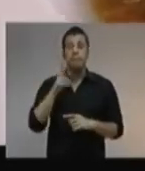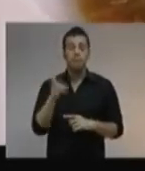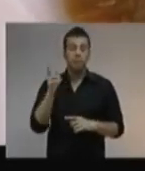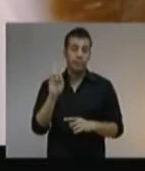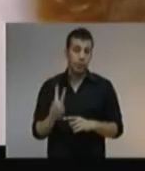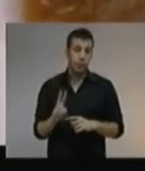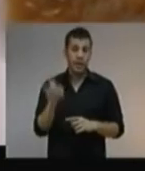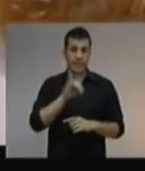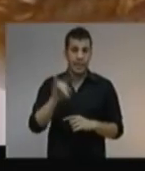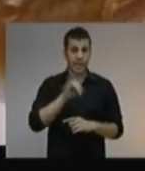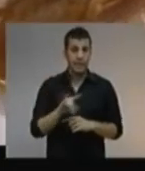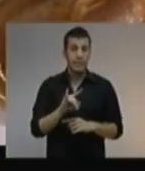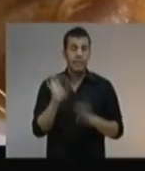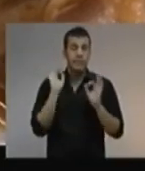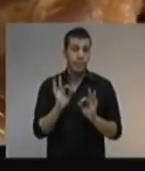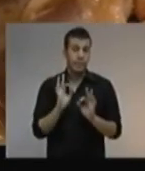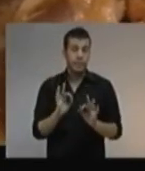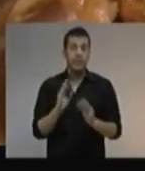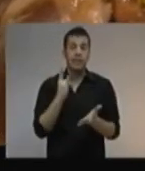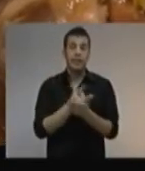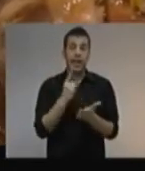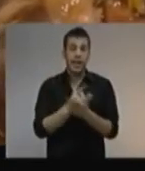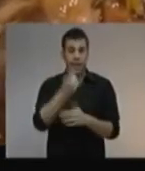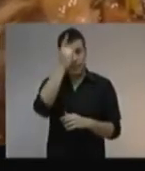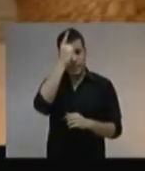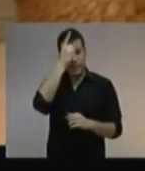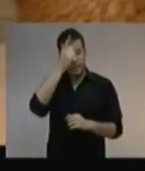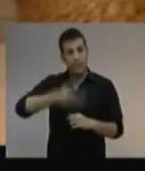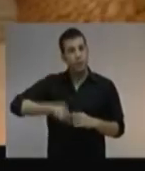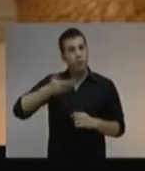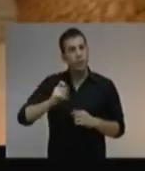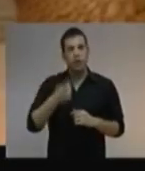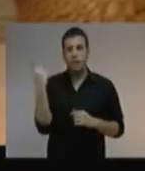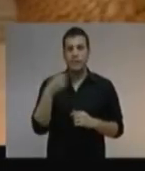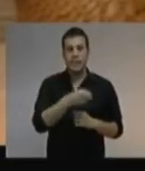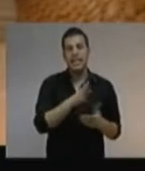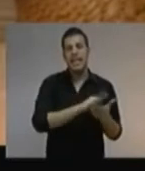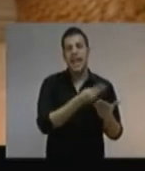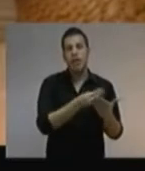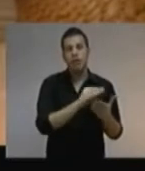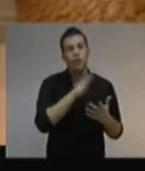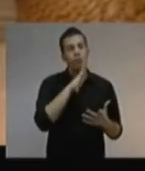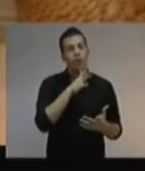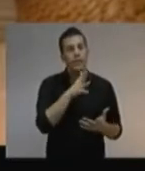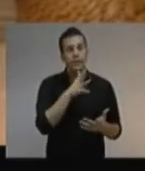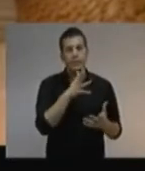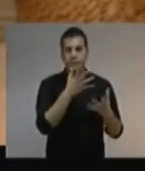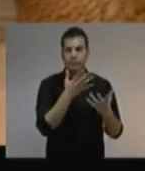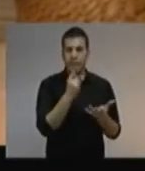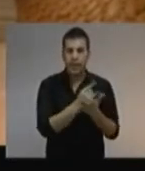verdura canaria, y sobre todo la carne de cabra. Lo más importante es su adobo, porque así la carne se queda